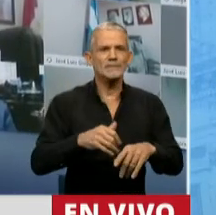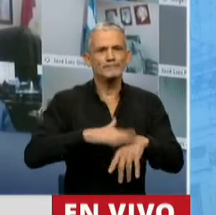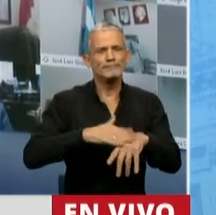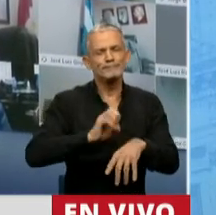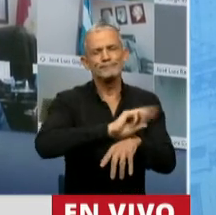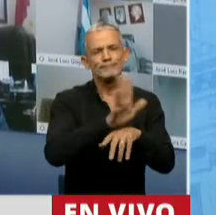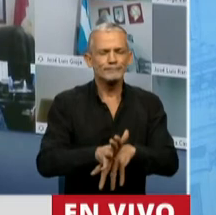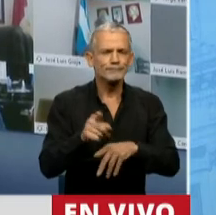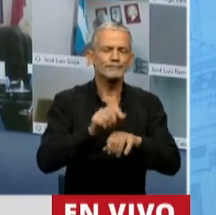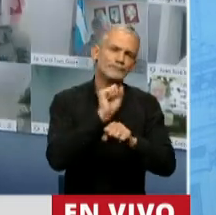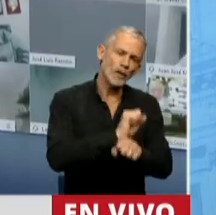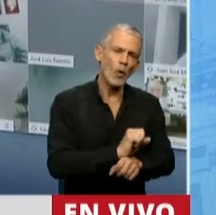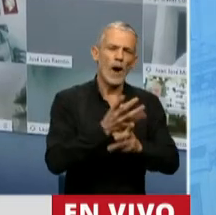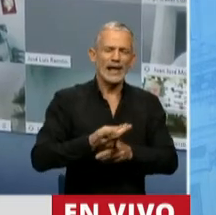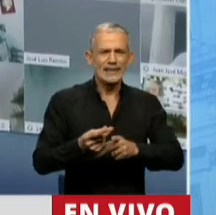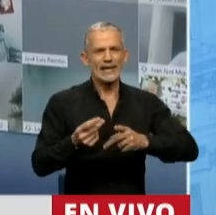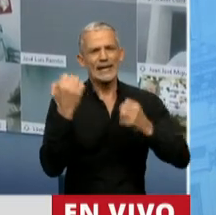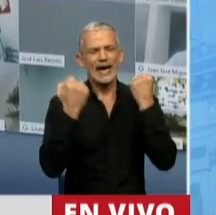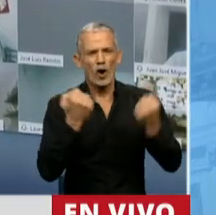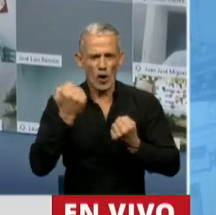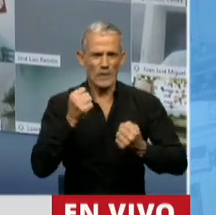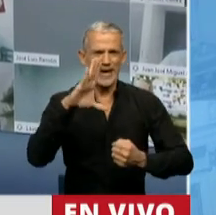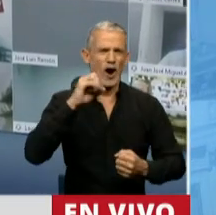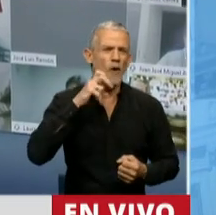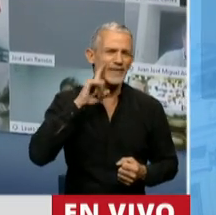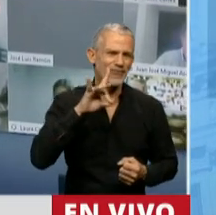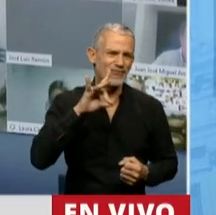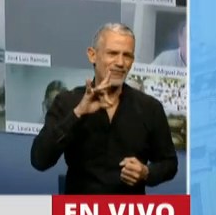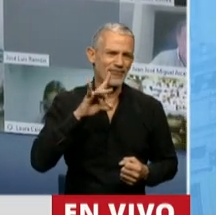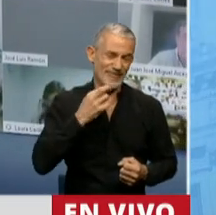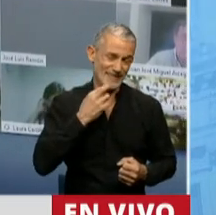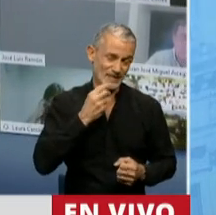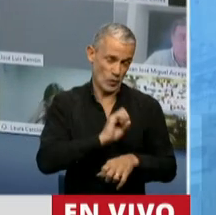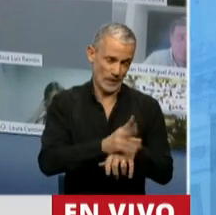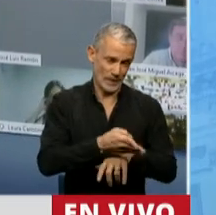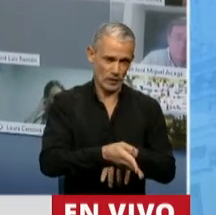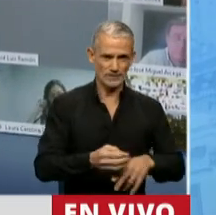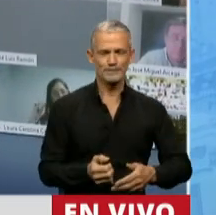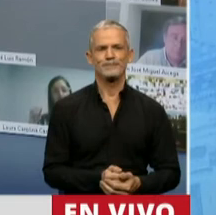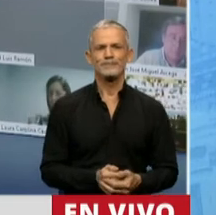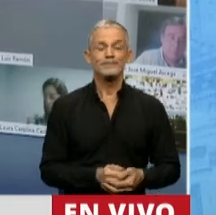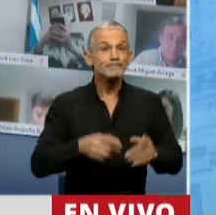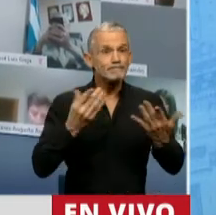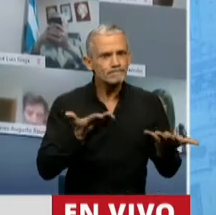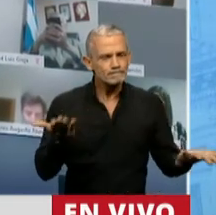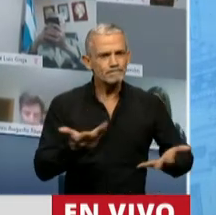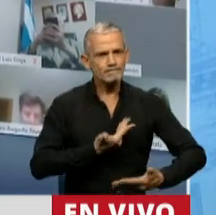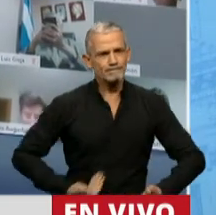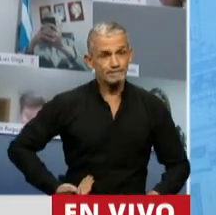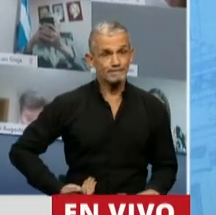efectos de la cuarentena provocada por el COVID-19. Por eso es, presidente,